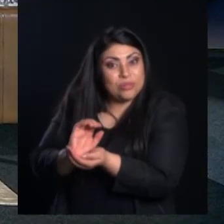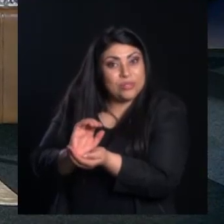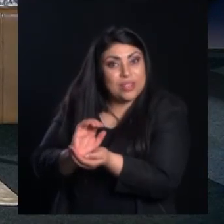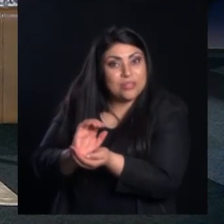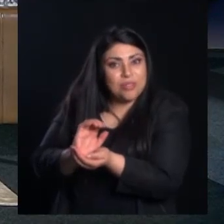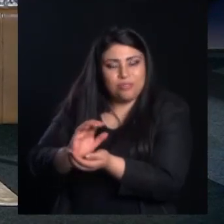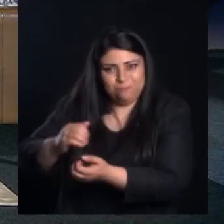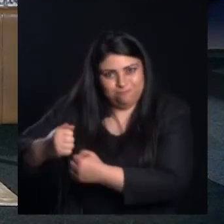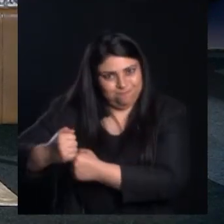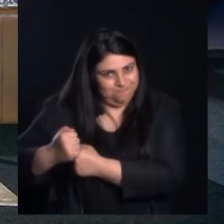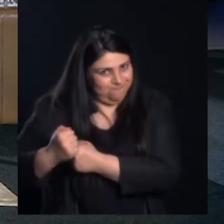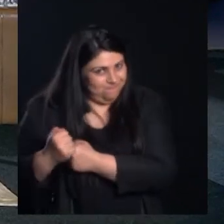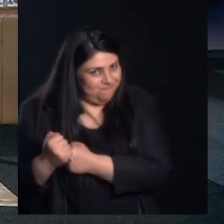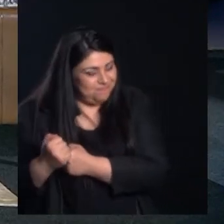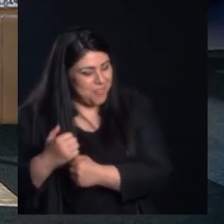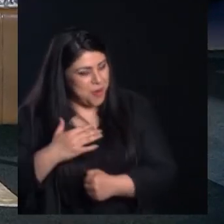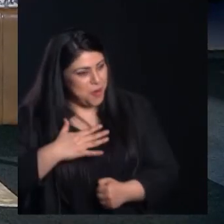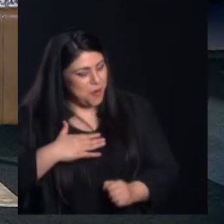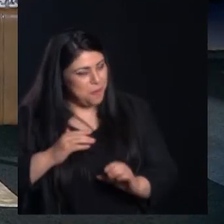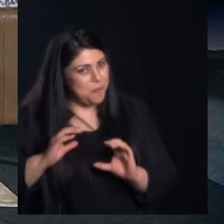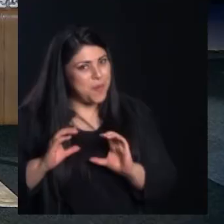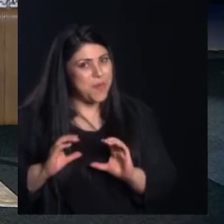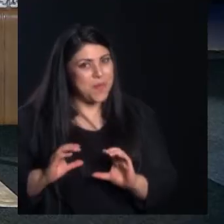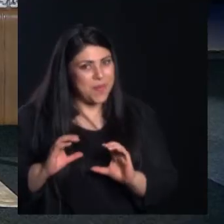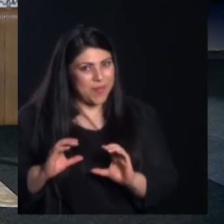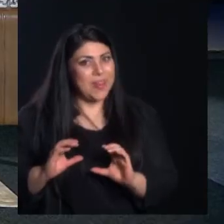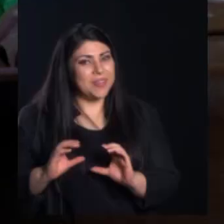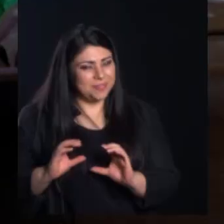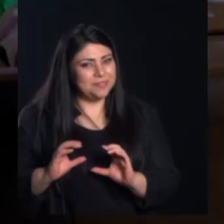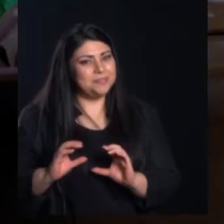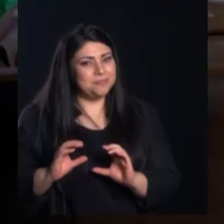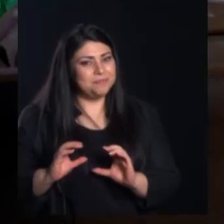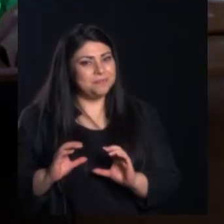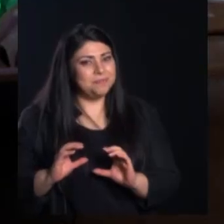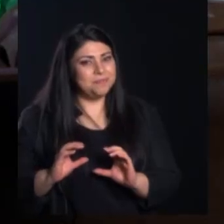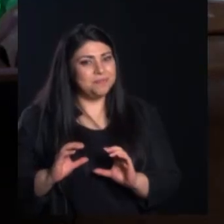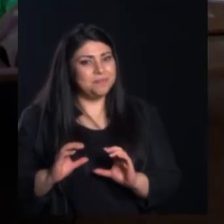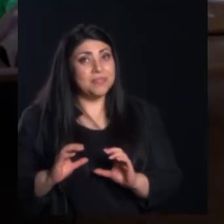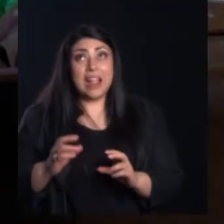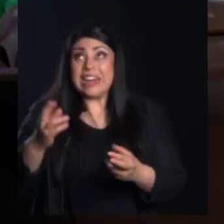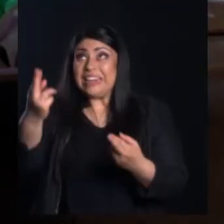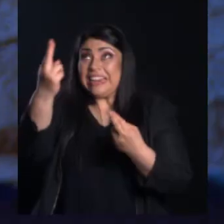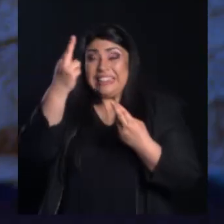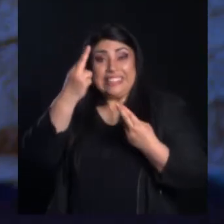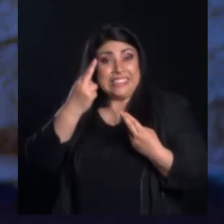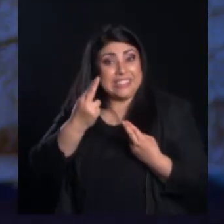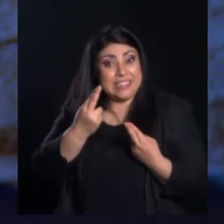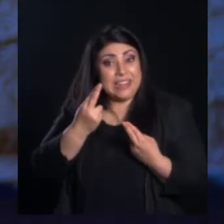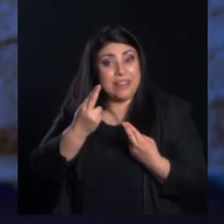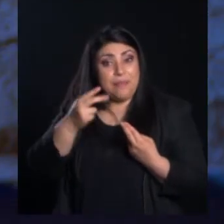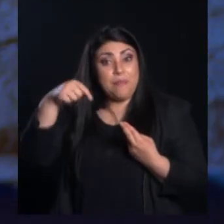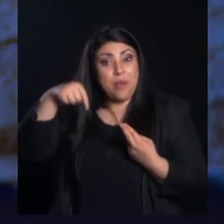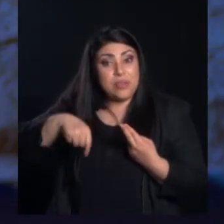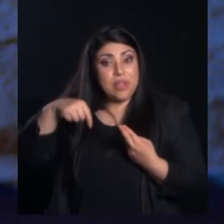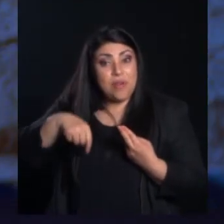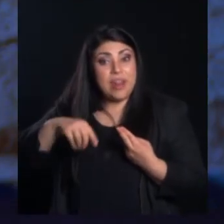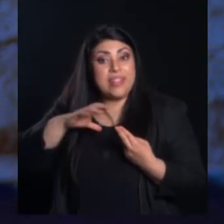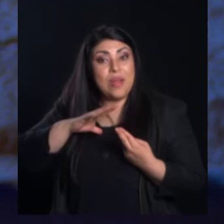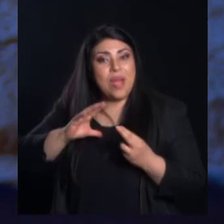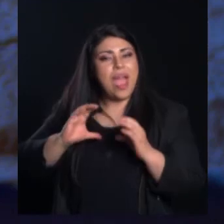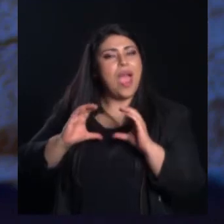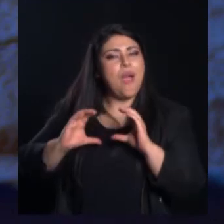lleve yo voy a conservar que es algo que hablamos no lo hemos recibido pero ahora hay que conservar la unción